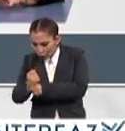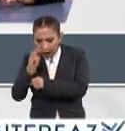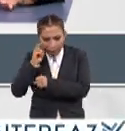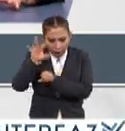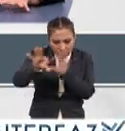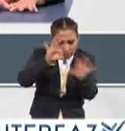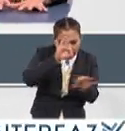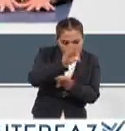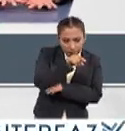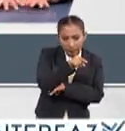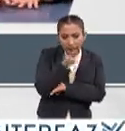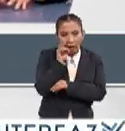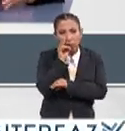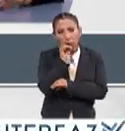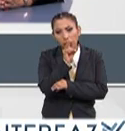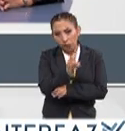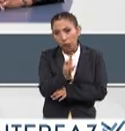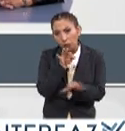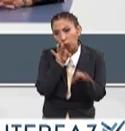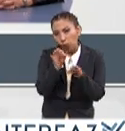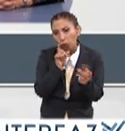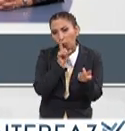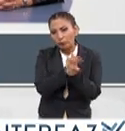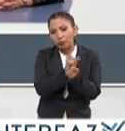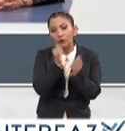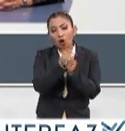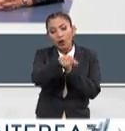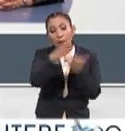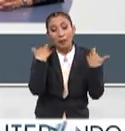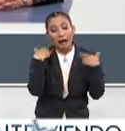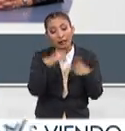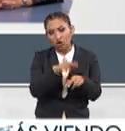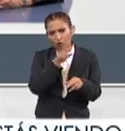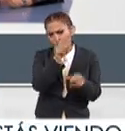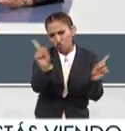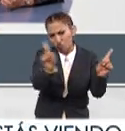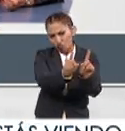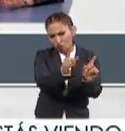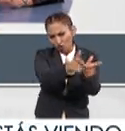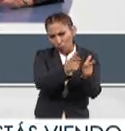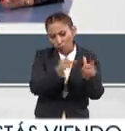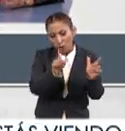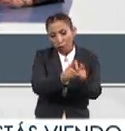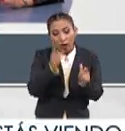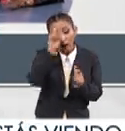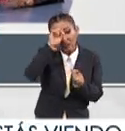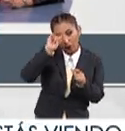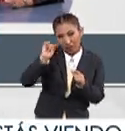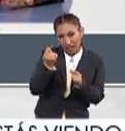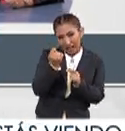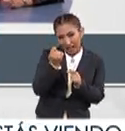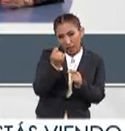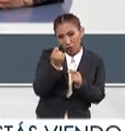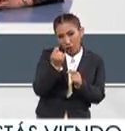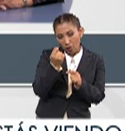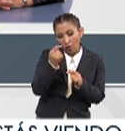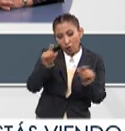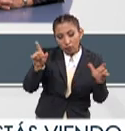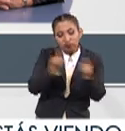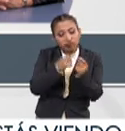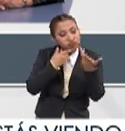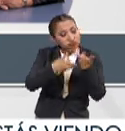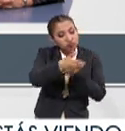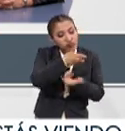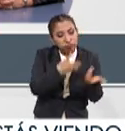secundaria, y ellos van y trabajando con los docentes regulares, incluso en los consejos técnicos también trabajan a la